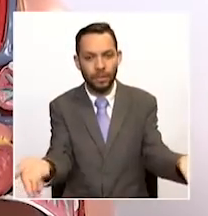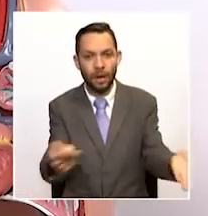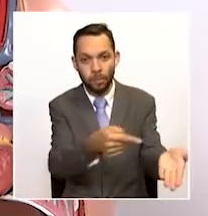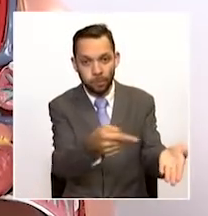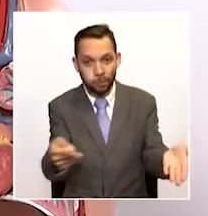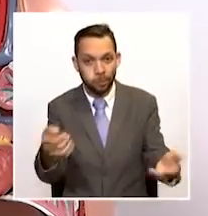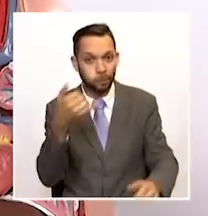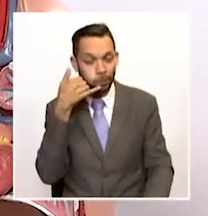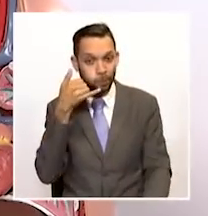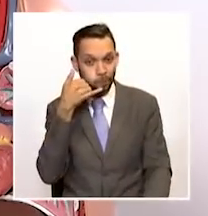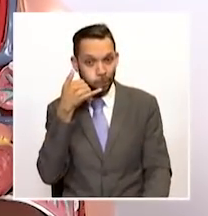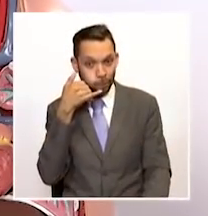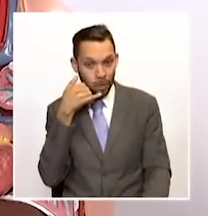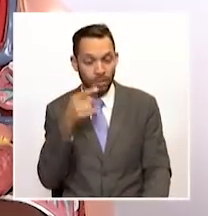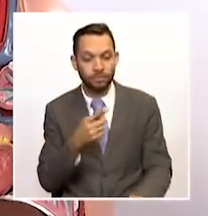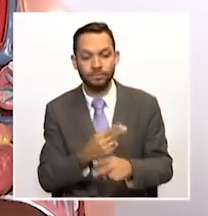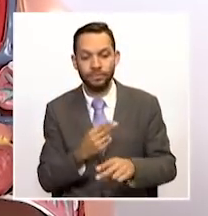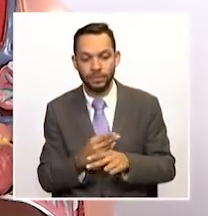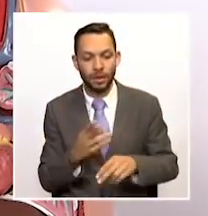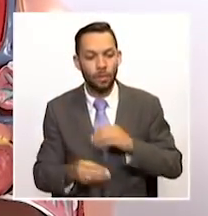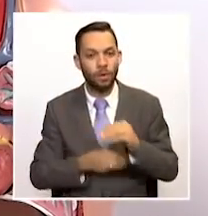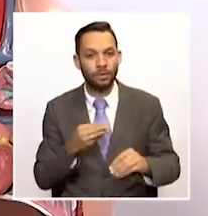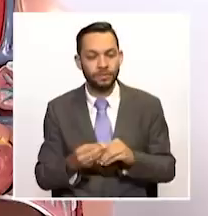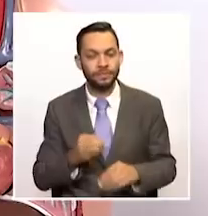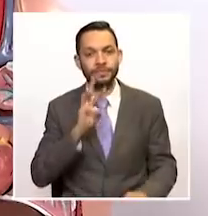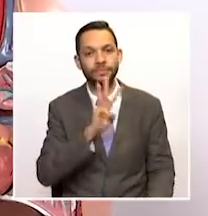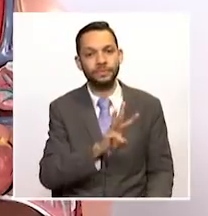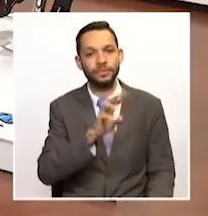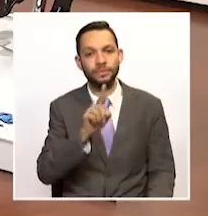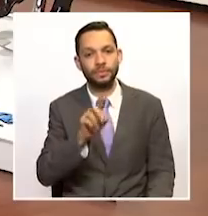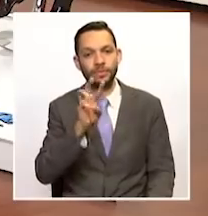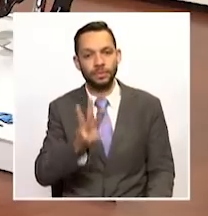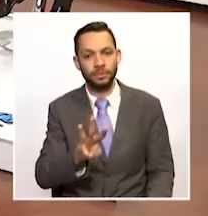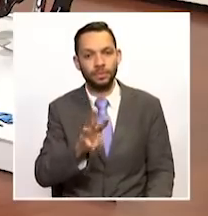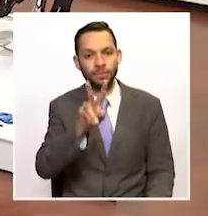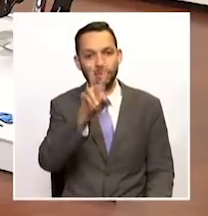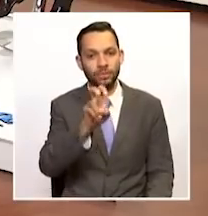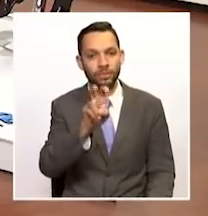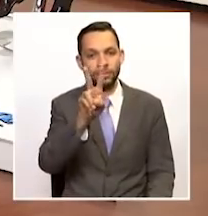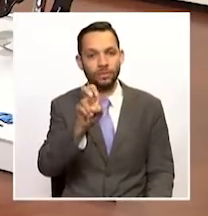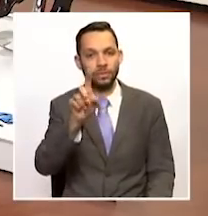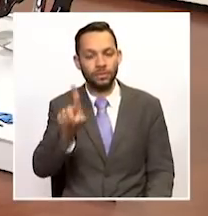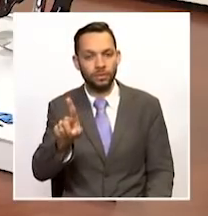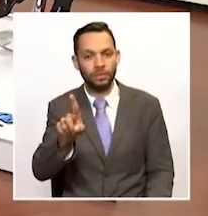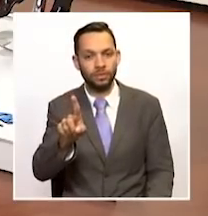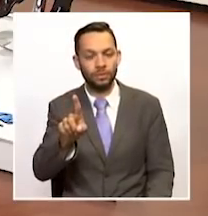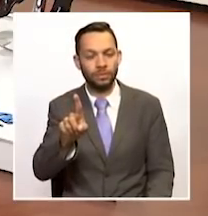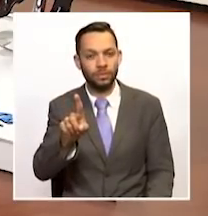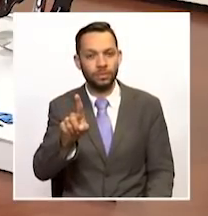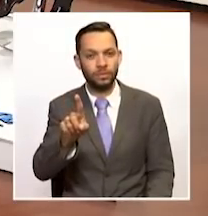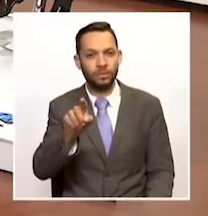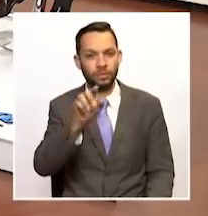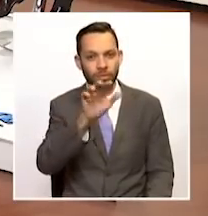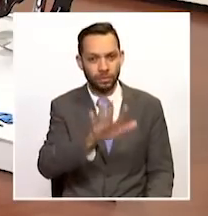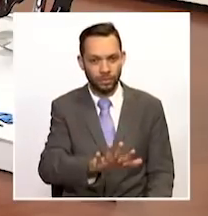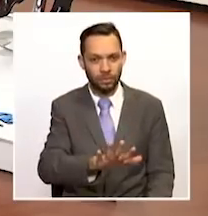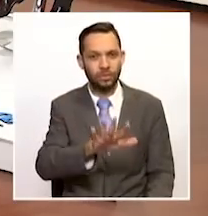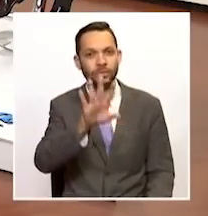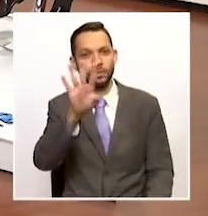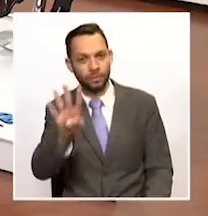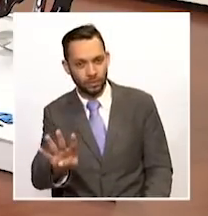enfermedad que no tiene cura pero tiene mucho tratamiento 3 13 7 71 77 154